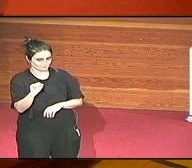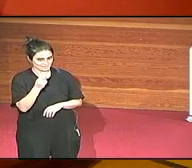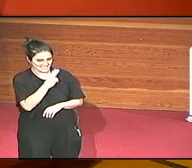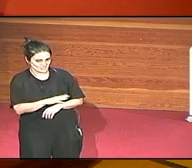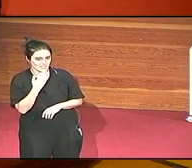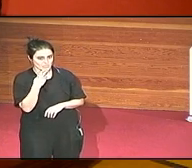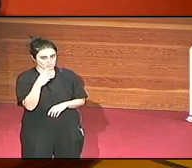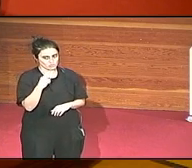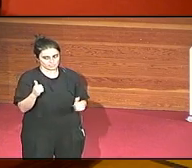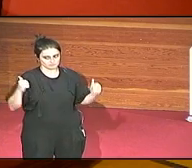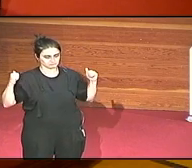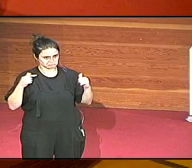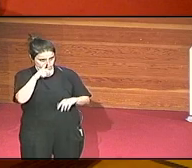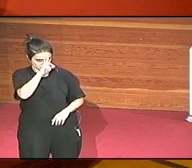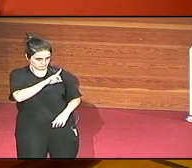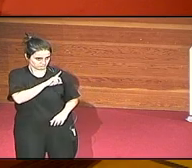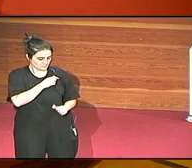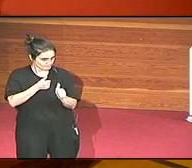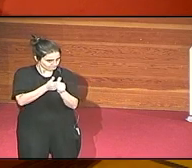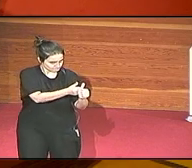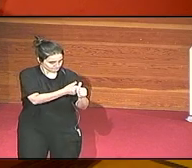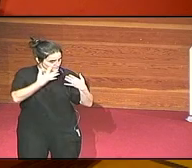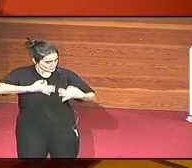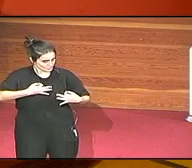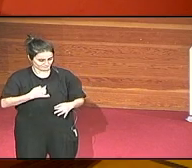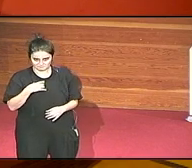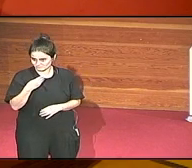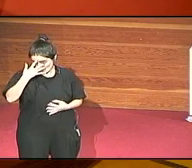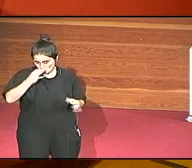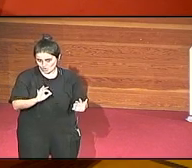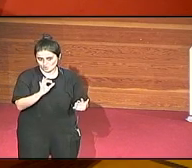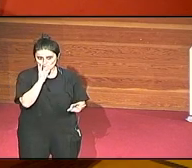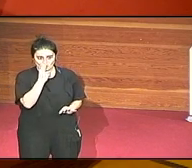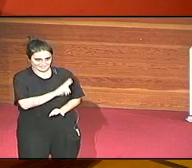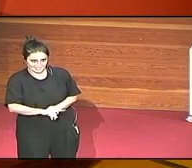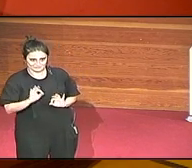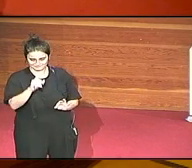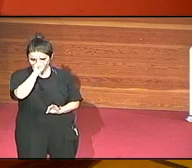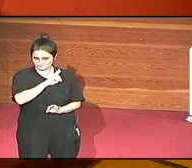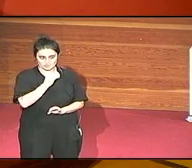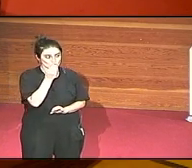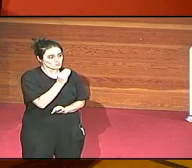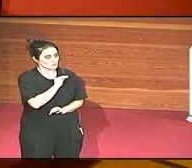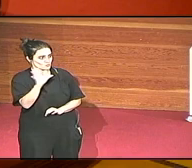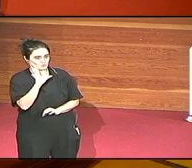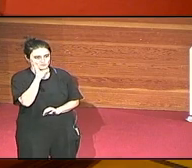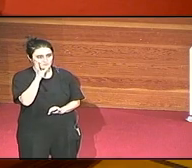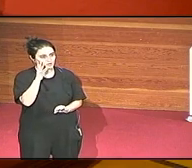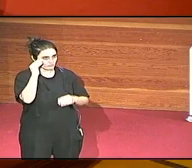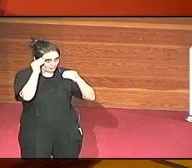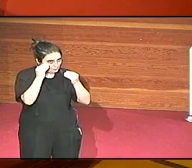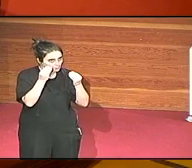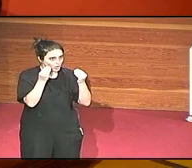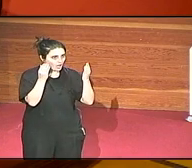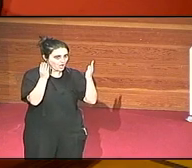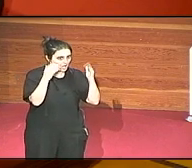tiene todo el sentido del mundo porque los niños son los mejores soldados que hay son inconscientes e ingenuos